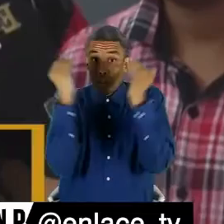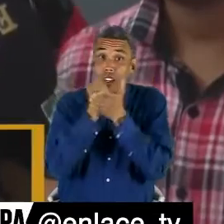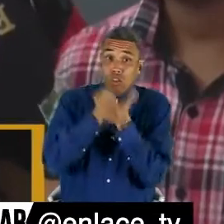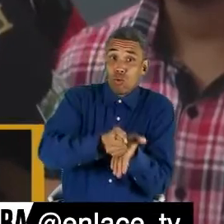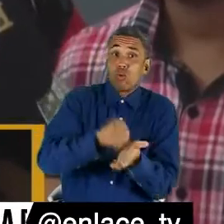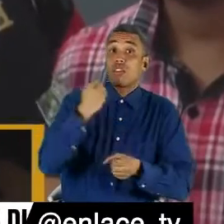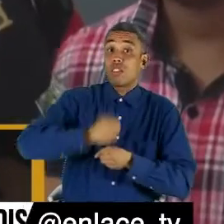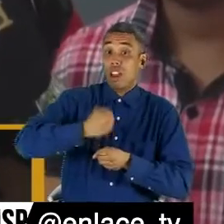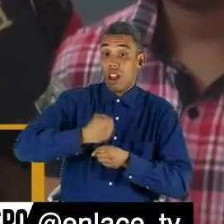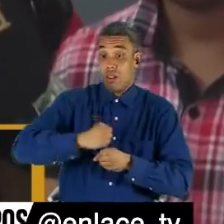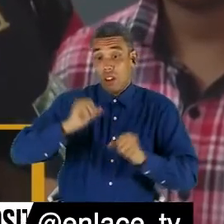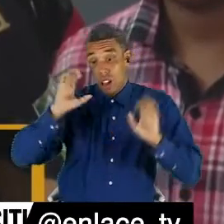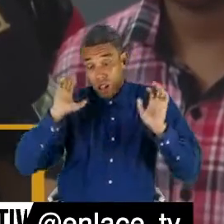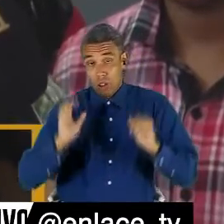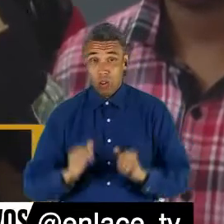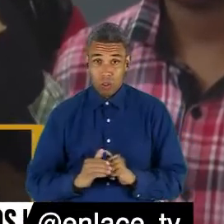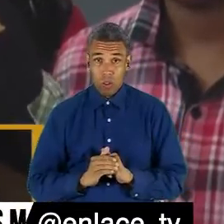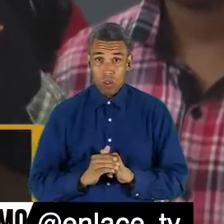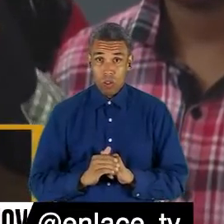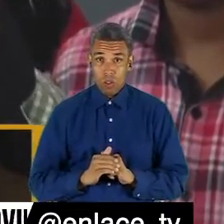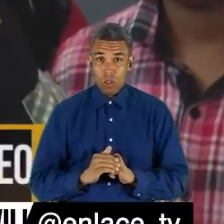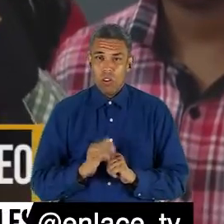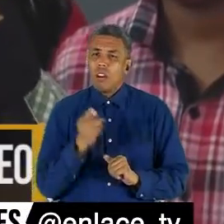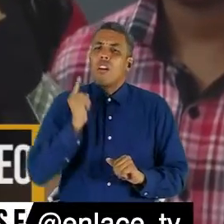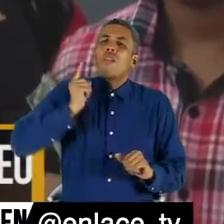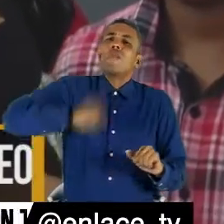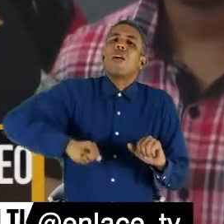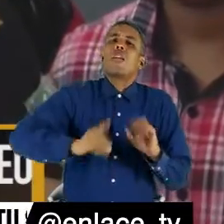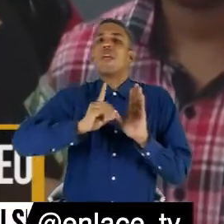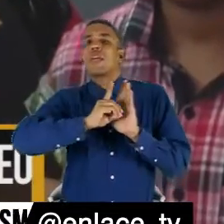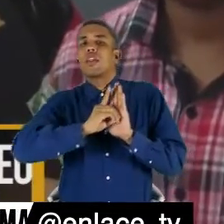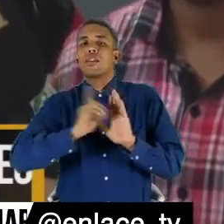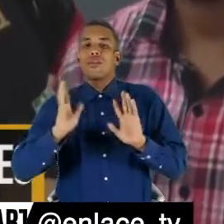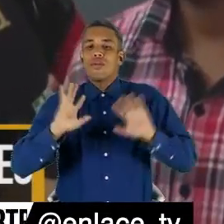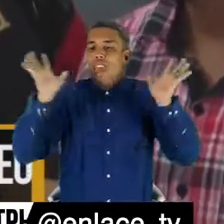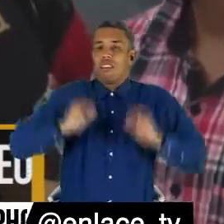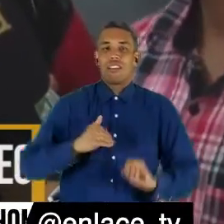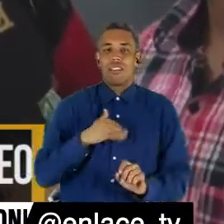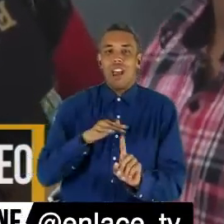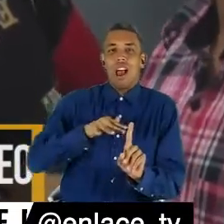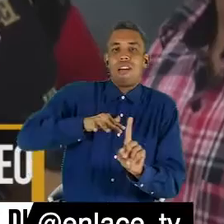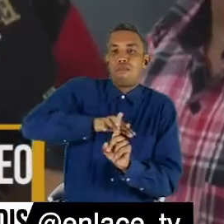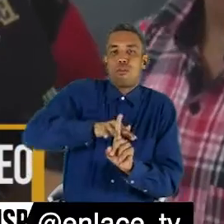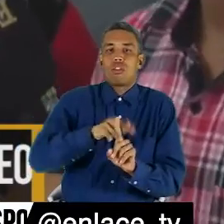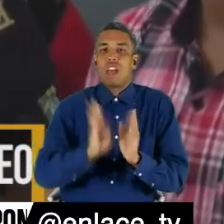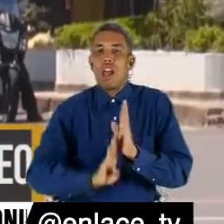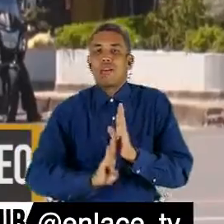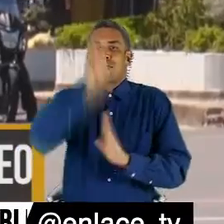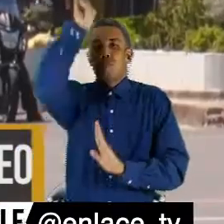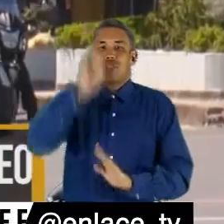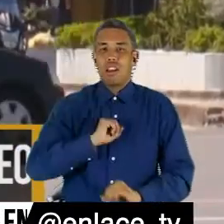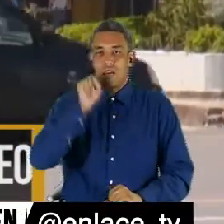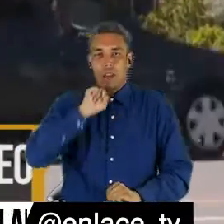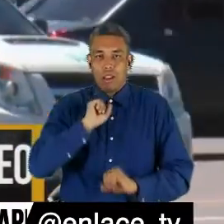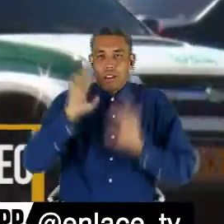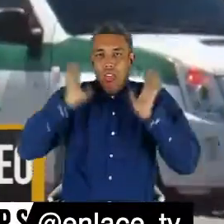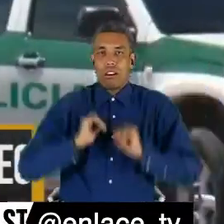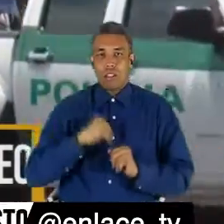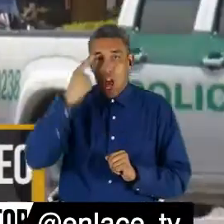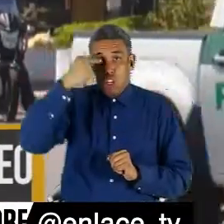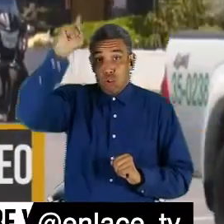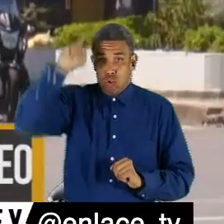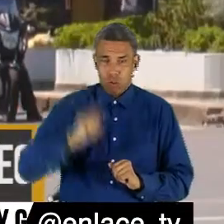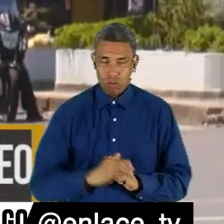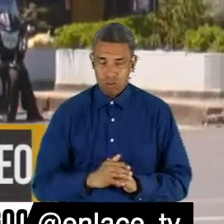Somos conscientes que eso por sí solo no va a generar el empleo. Yo sé que